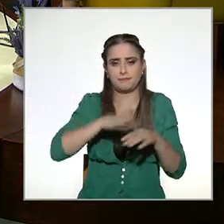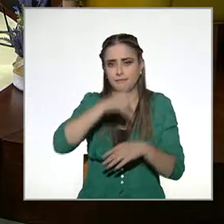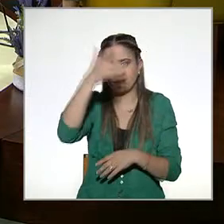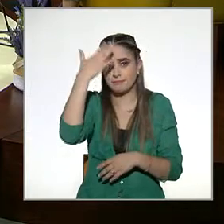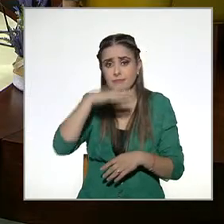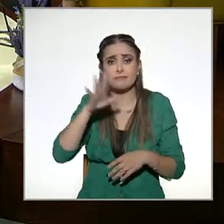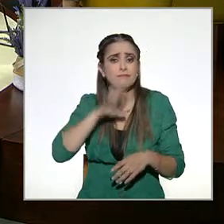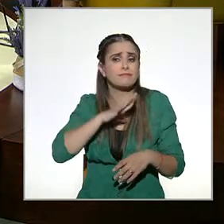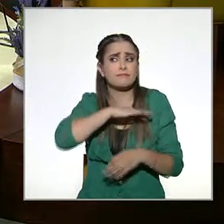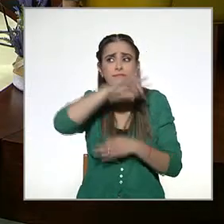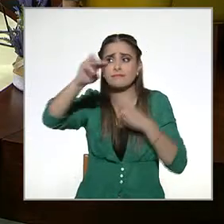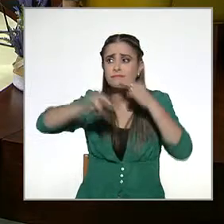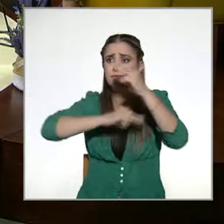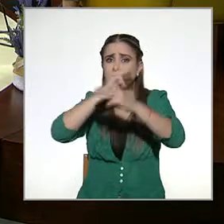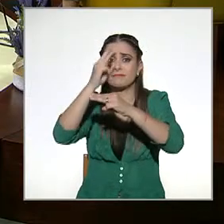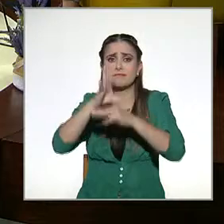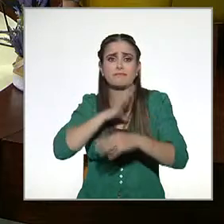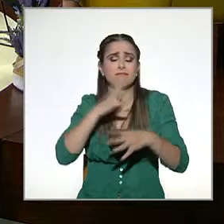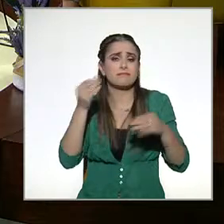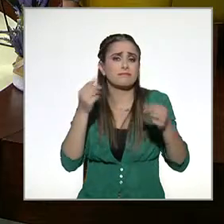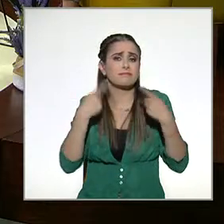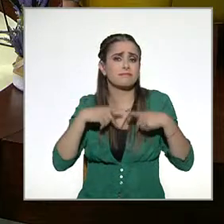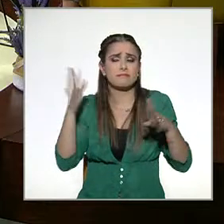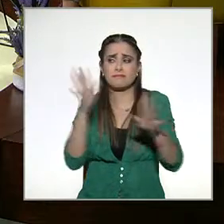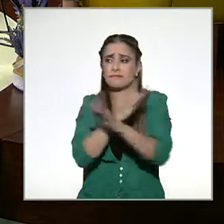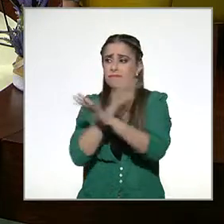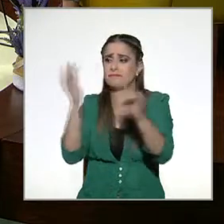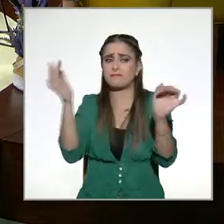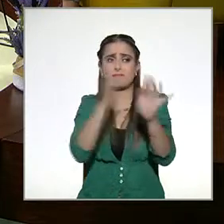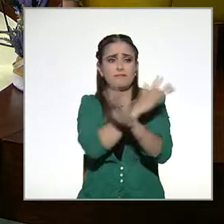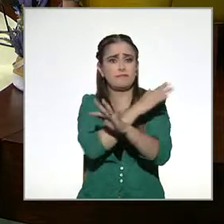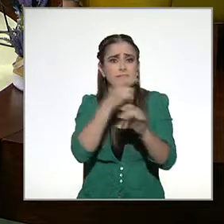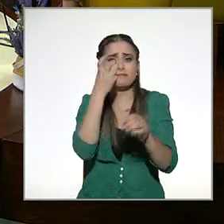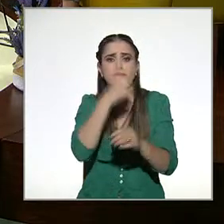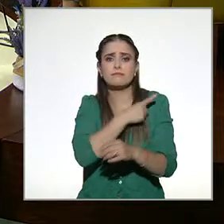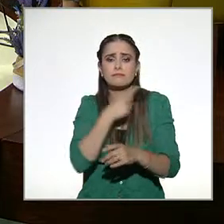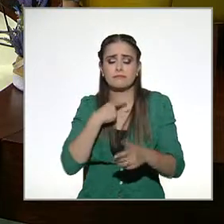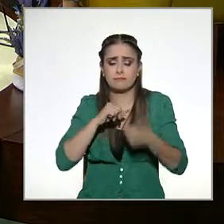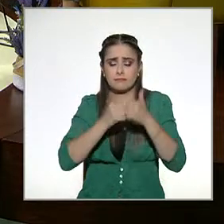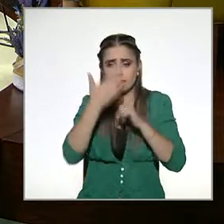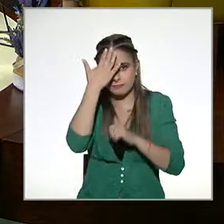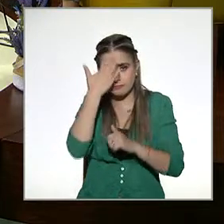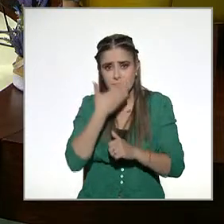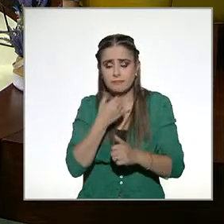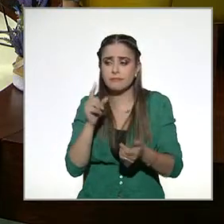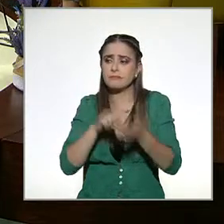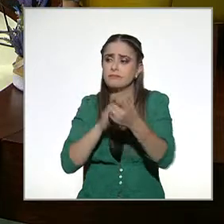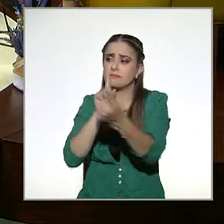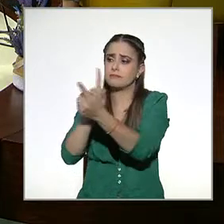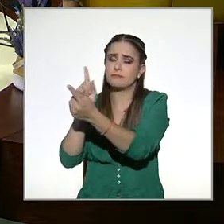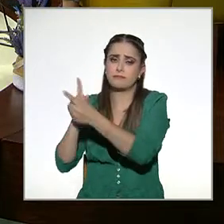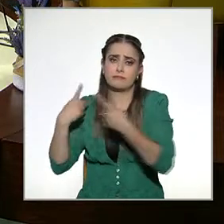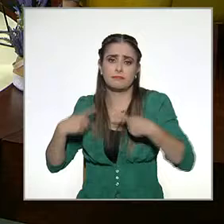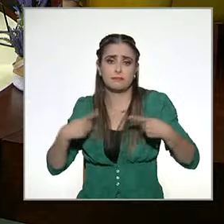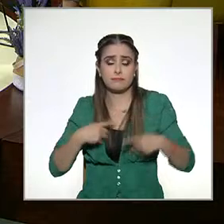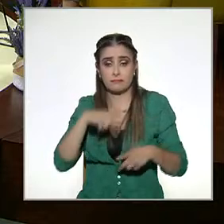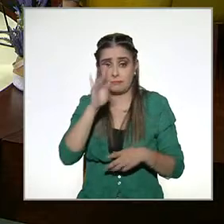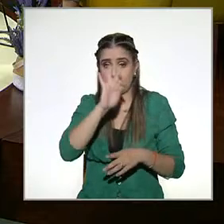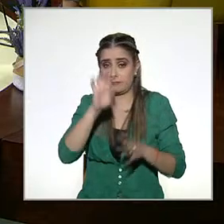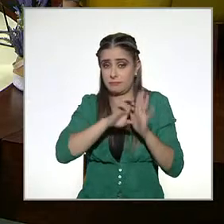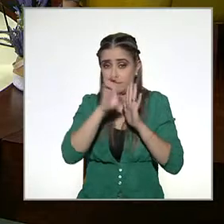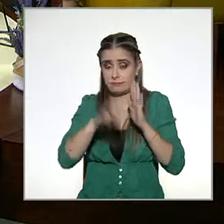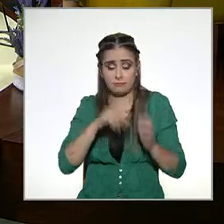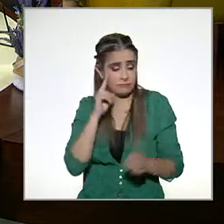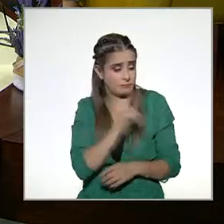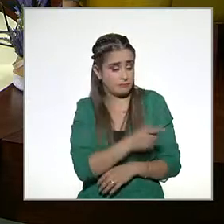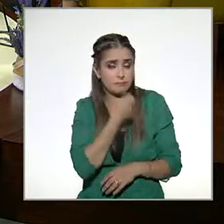movimiento. Entonces, las habilidades sociales son las que nos permiten hacer eso. Cuando vemos a un niño que es un poco